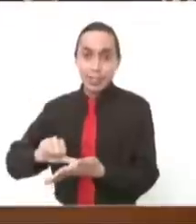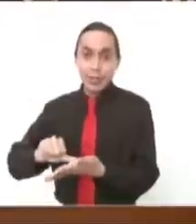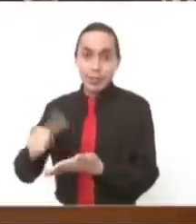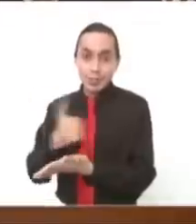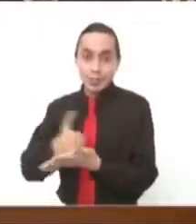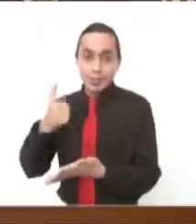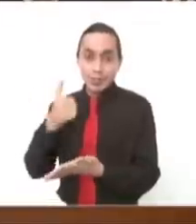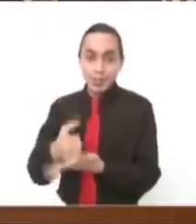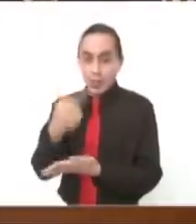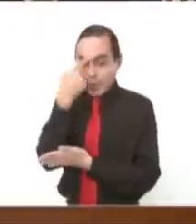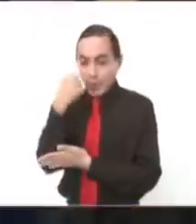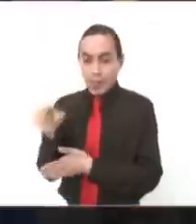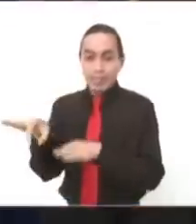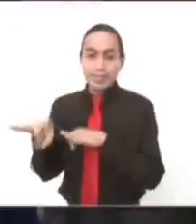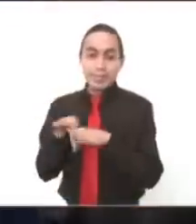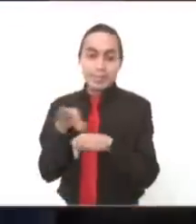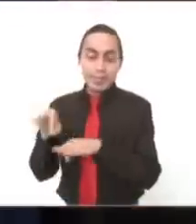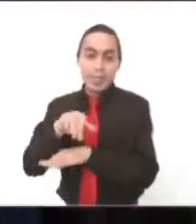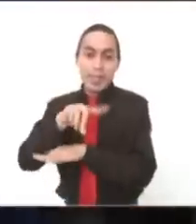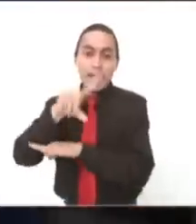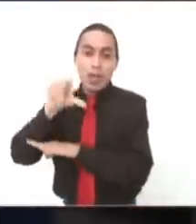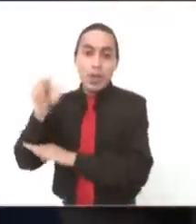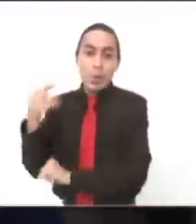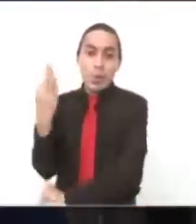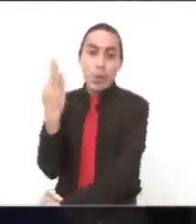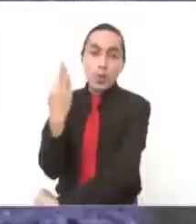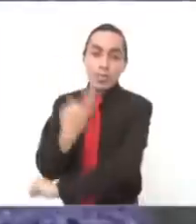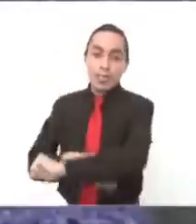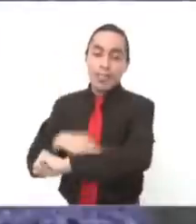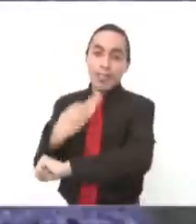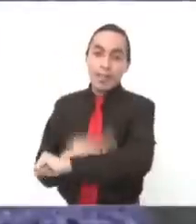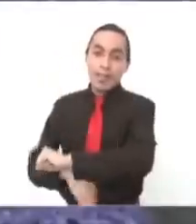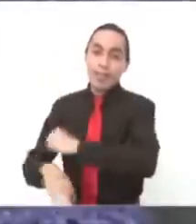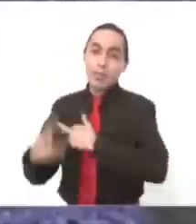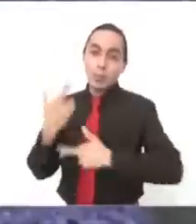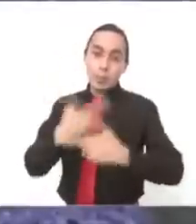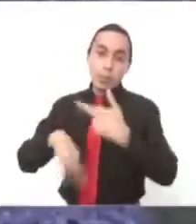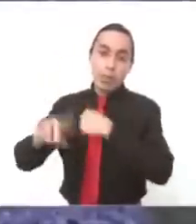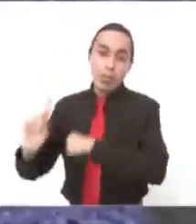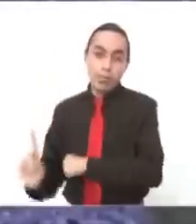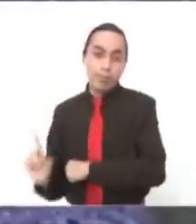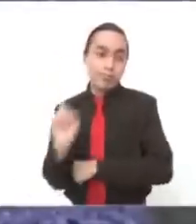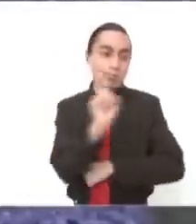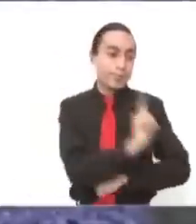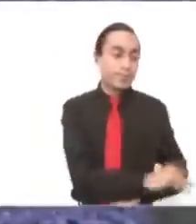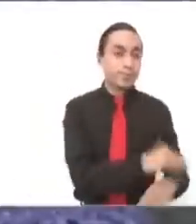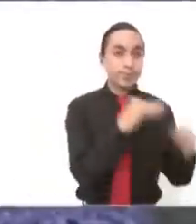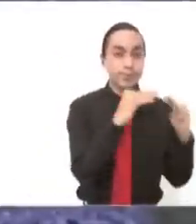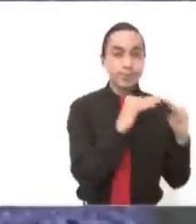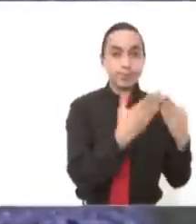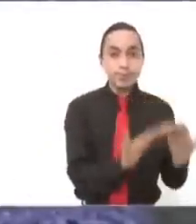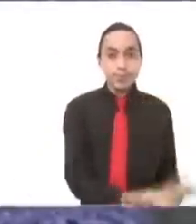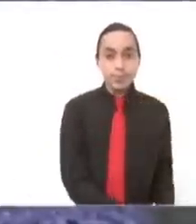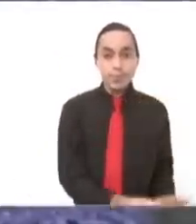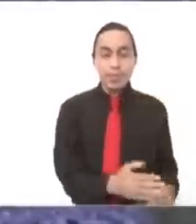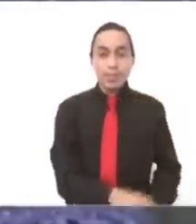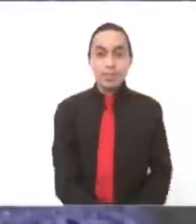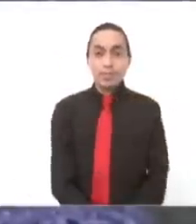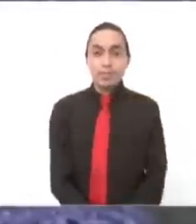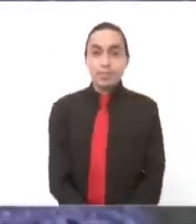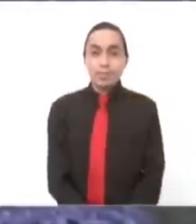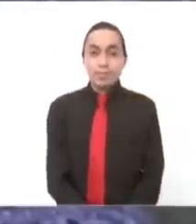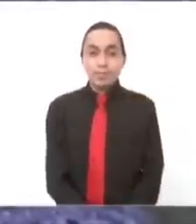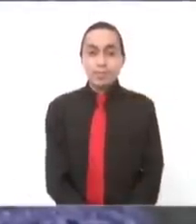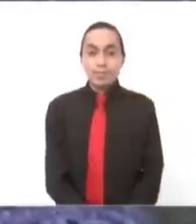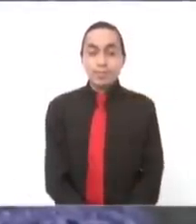trabajar, y luego por la tarde, noche, de regreso. Eso quiere decir que estos trenes que van a